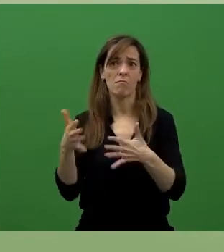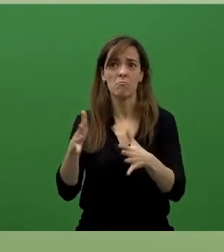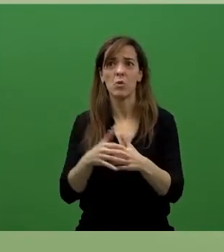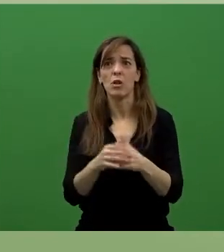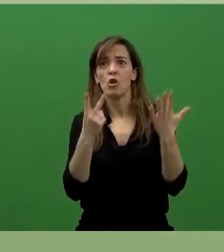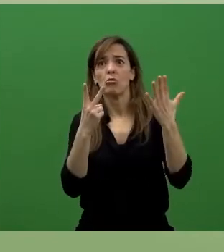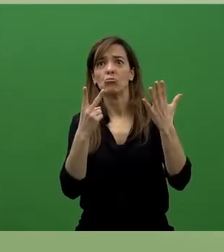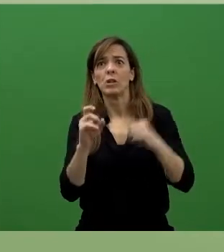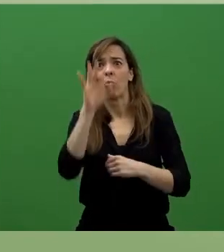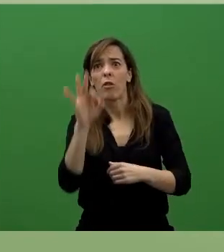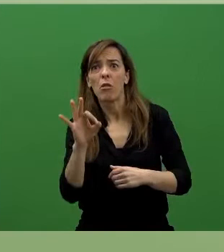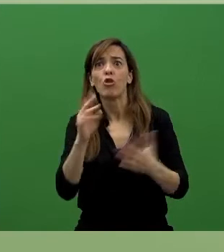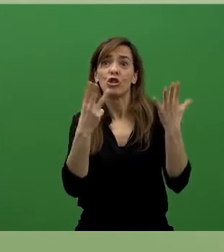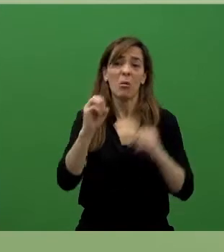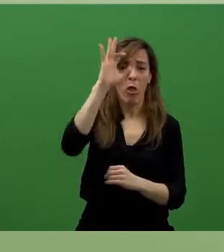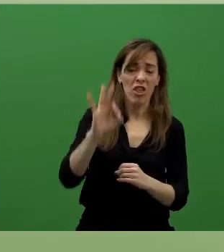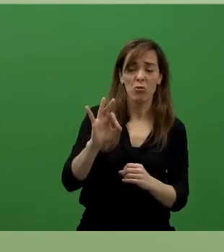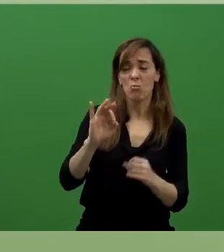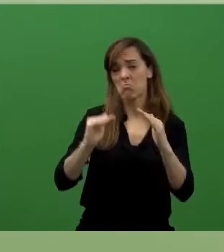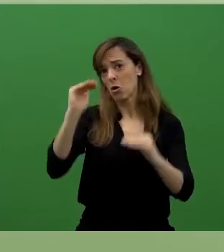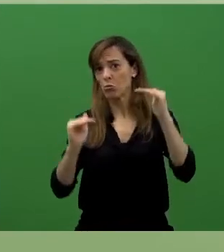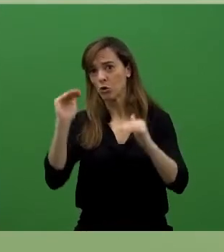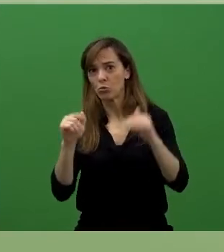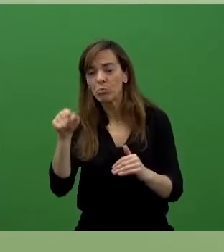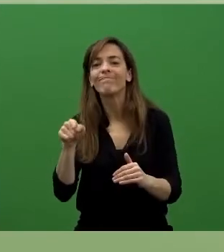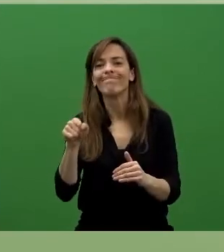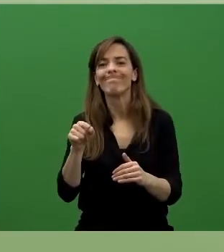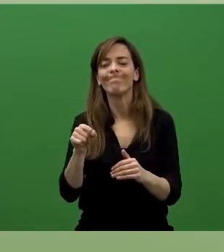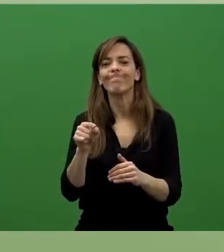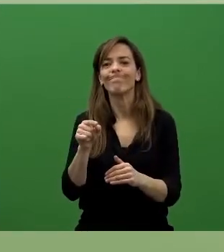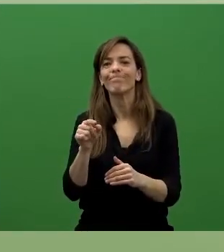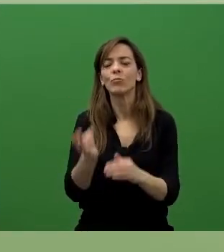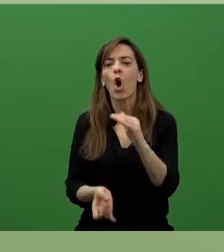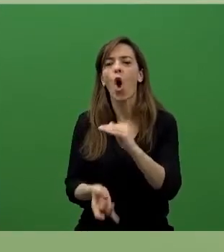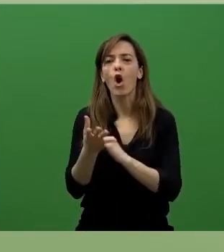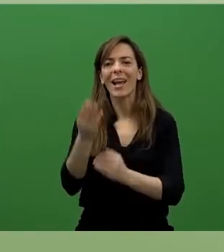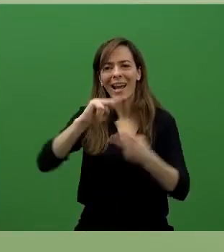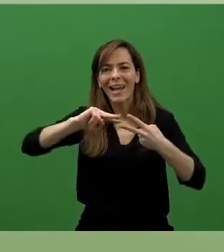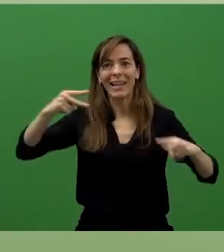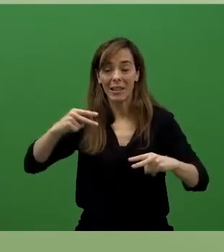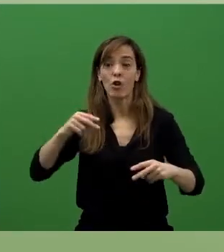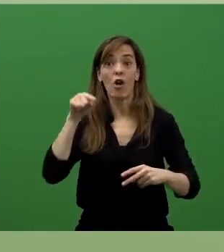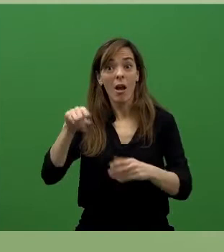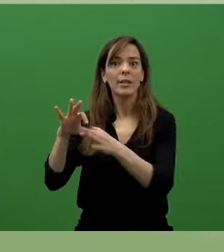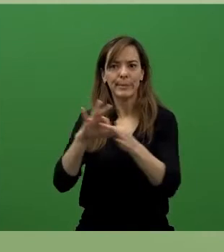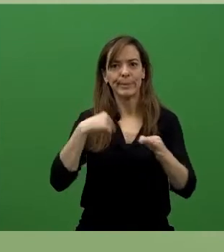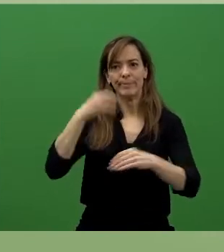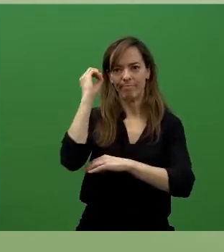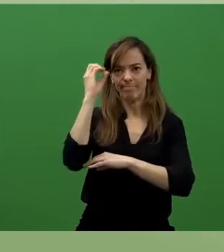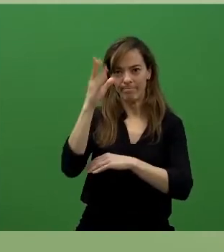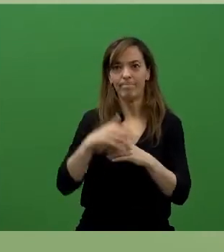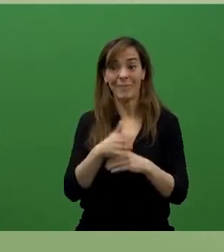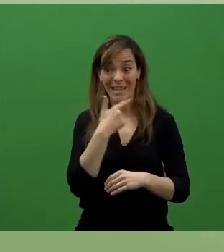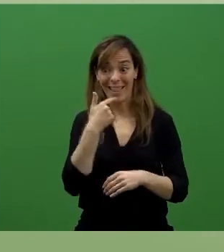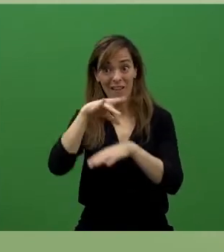un poco menos, seguramente más que menos, y esto es lo importante para la charla que voy a dar ahora, que una gran parte de